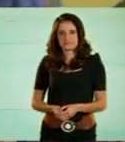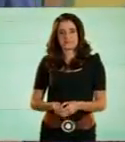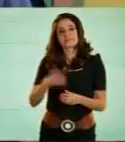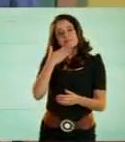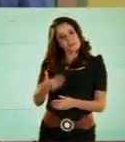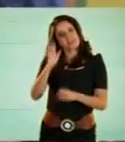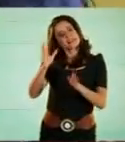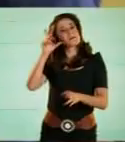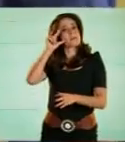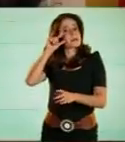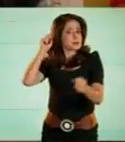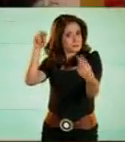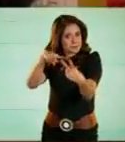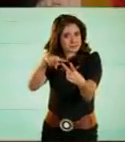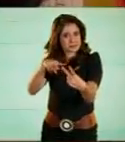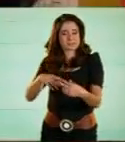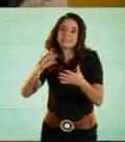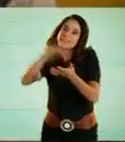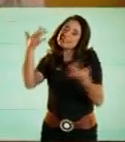Muy bien, chicos, nos vemos mañana.